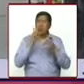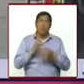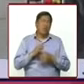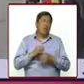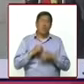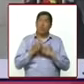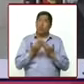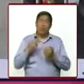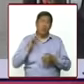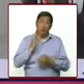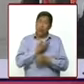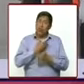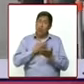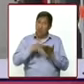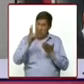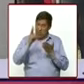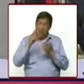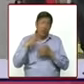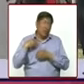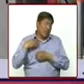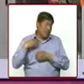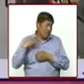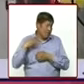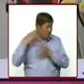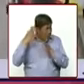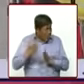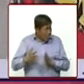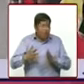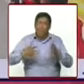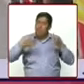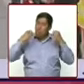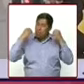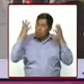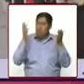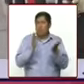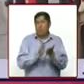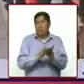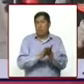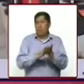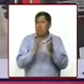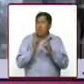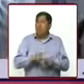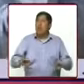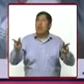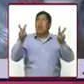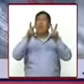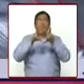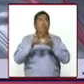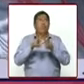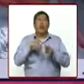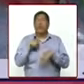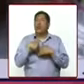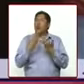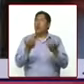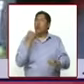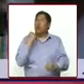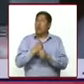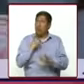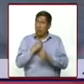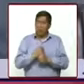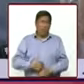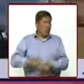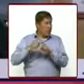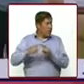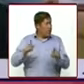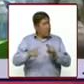boliviana. Nuestros verdaderos héroes necesitan el apoyo de todos. Y aquí también tenemos que valorar el trabajo que han hecho las